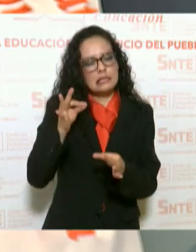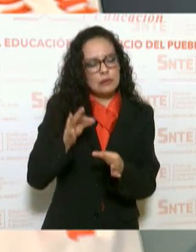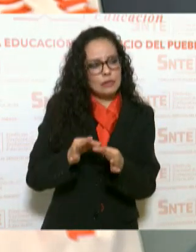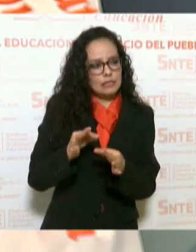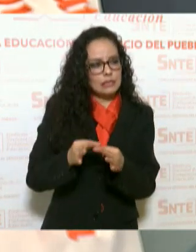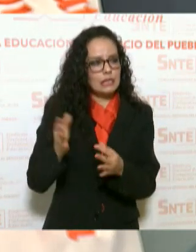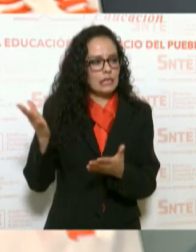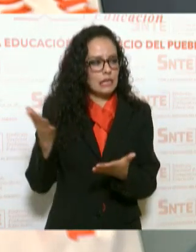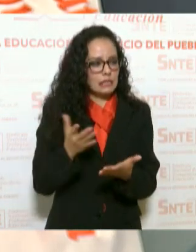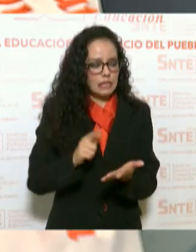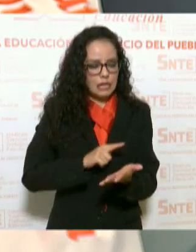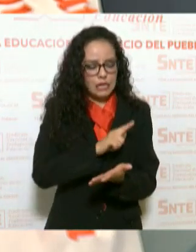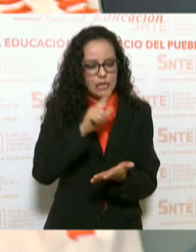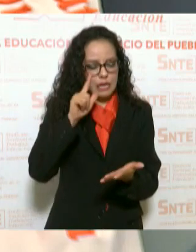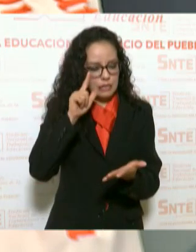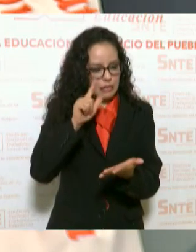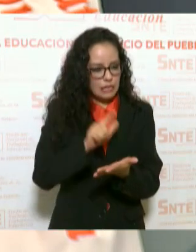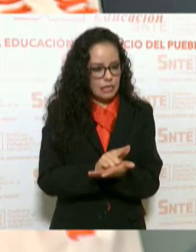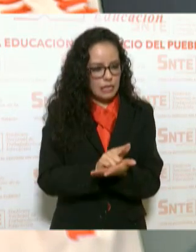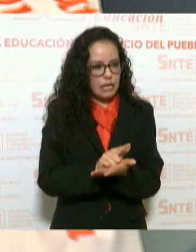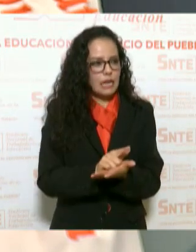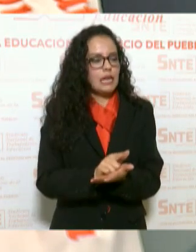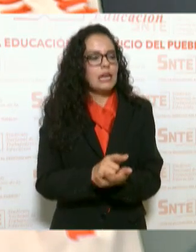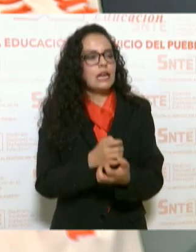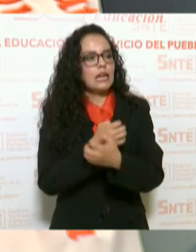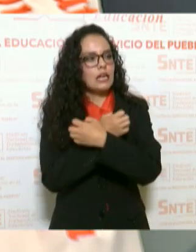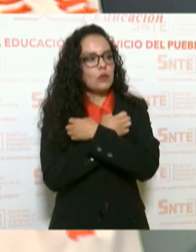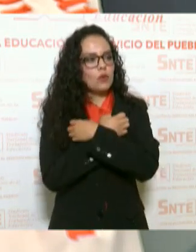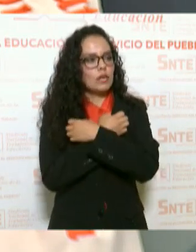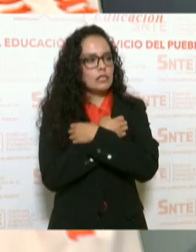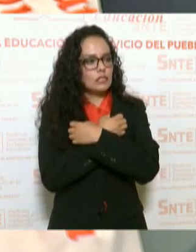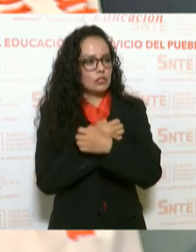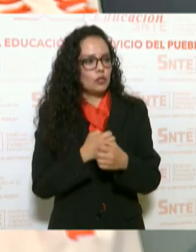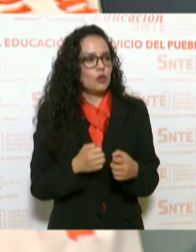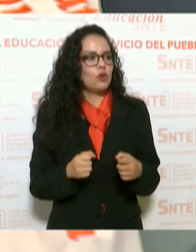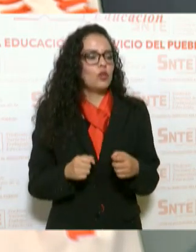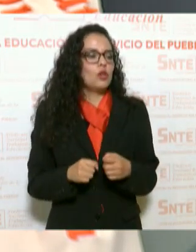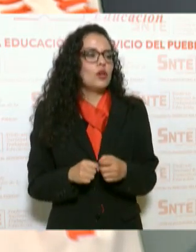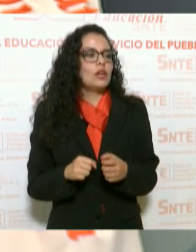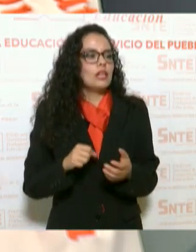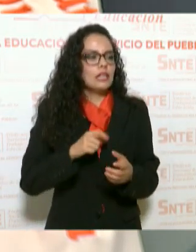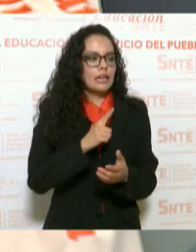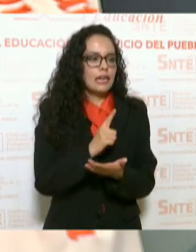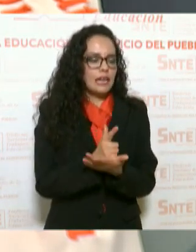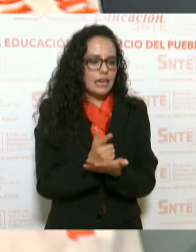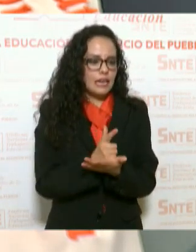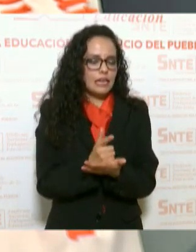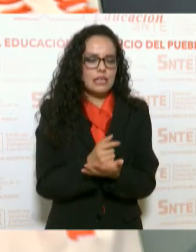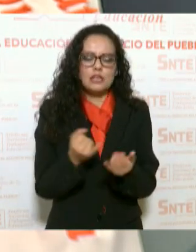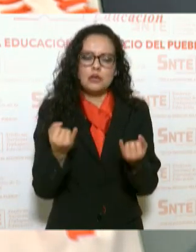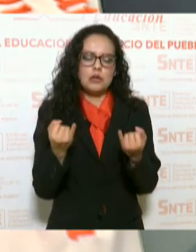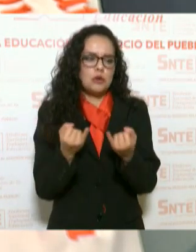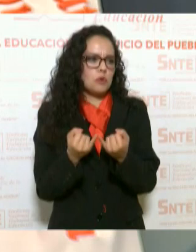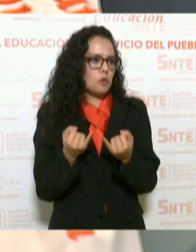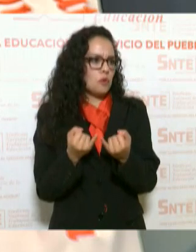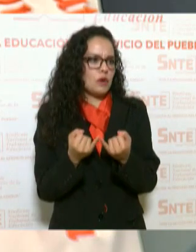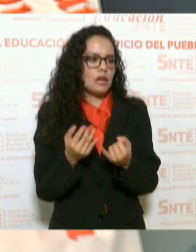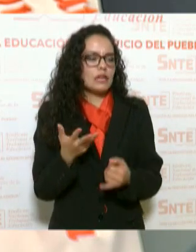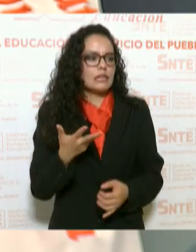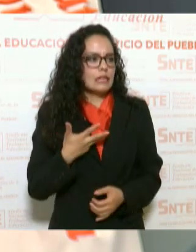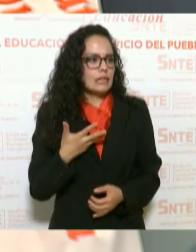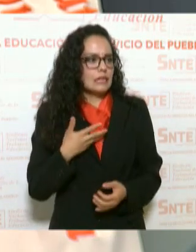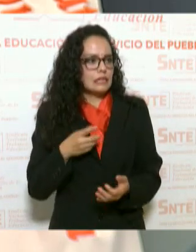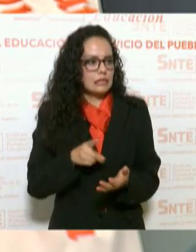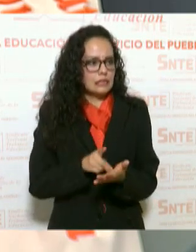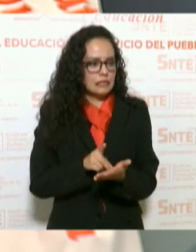educación media superior y superior, que también debe ser universal, inclusiva,